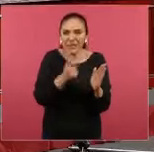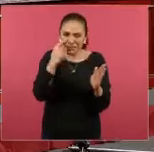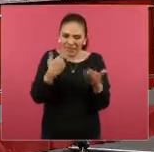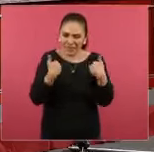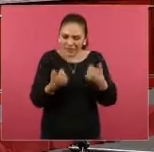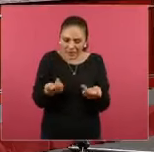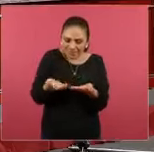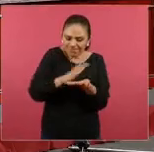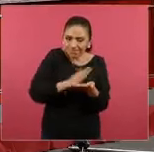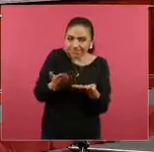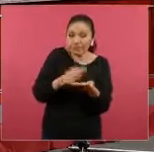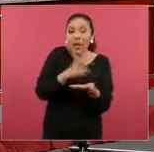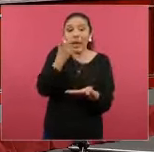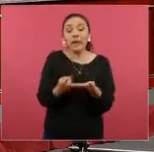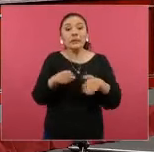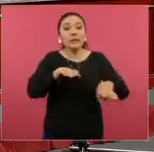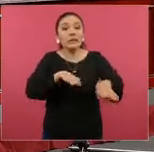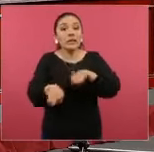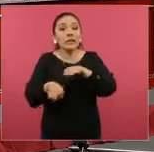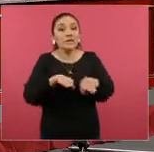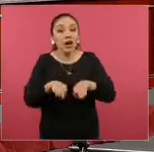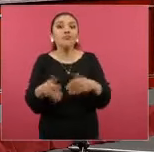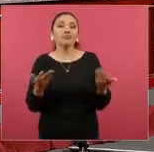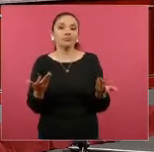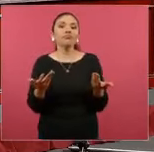trata, y es un trabajo